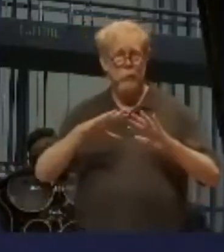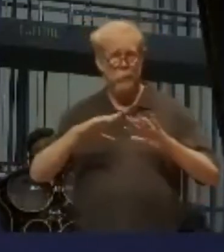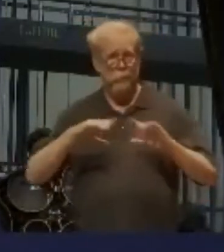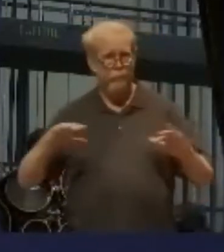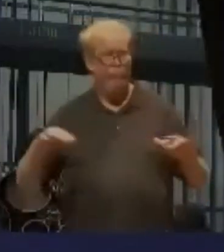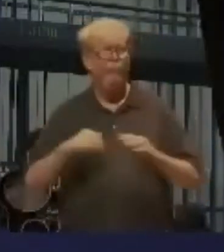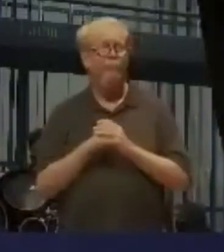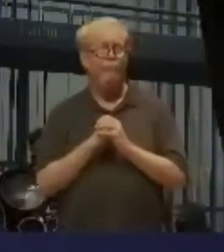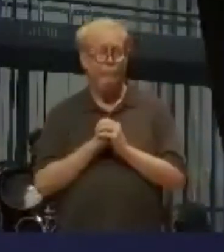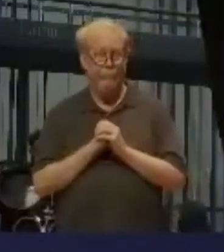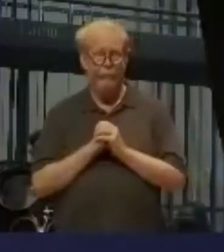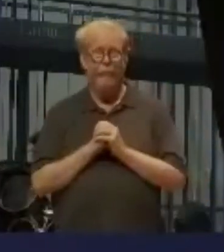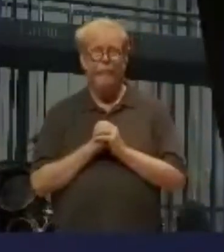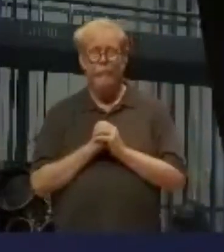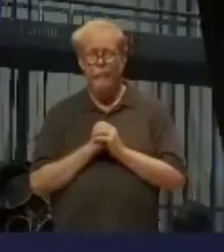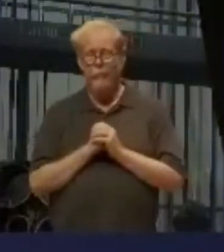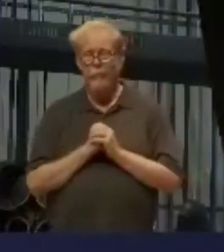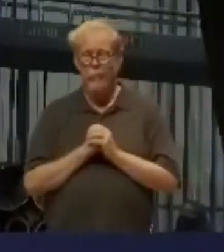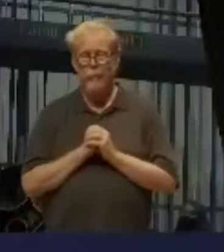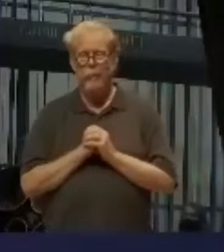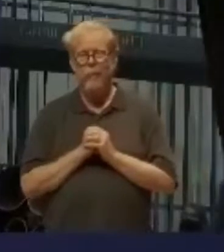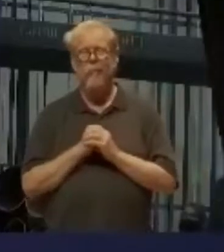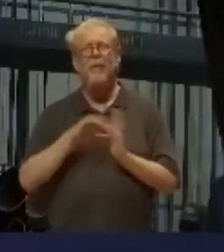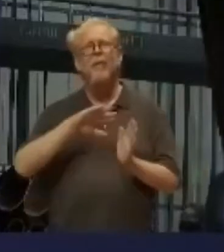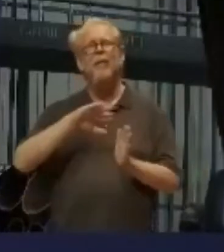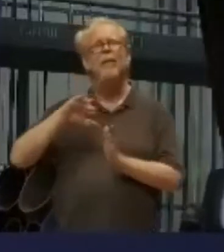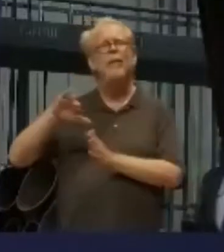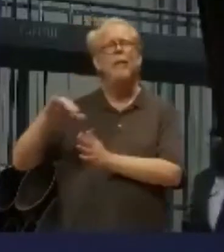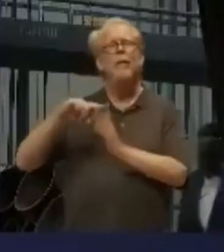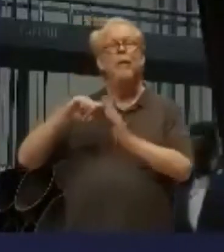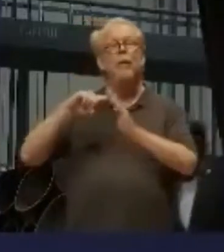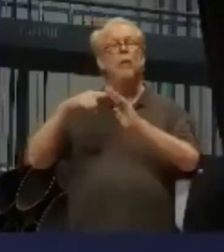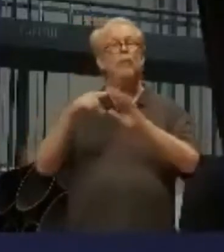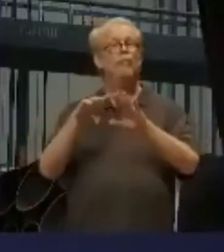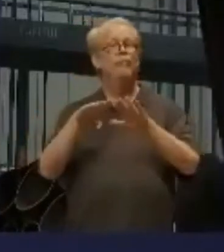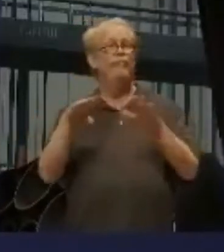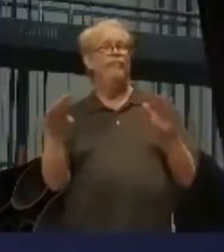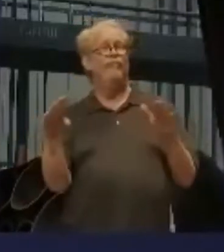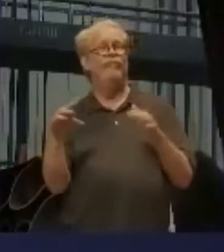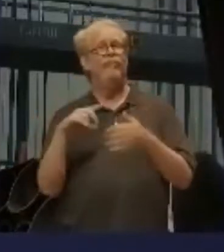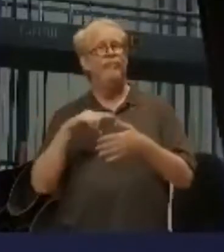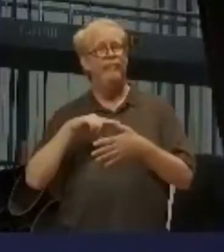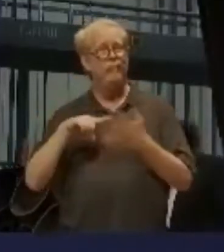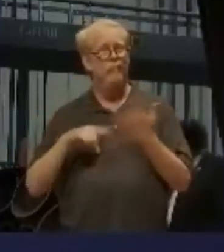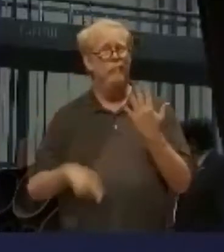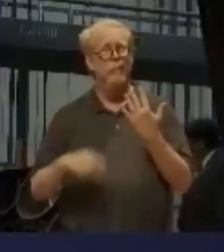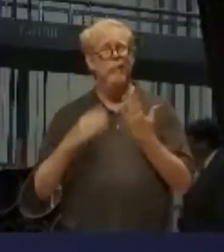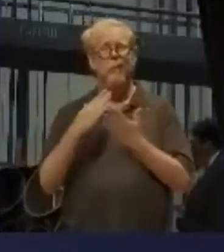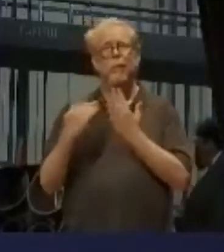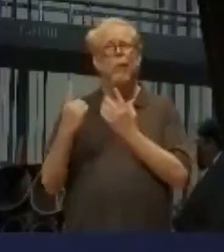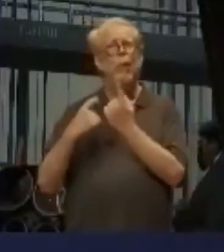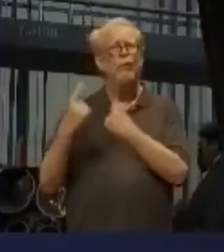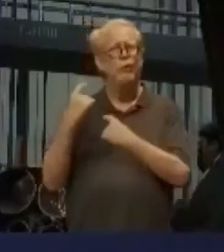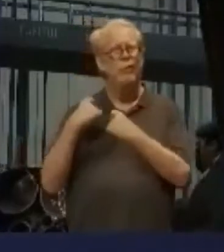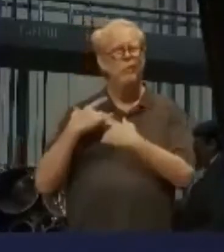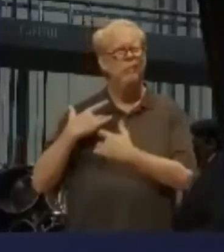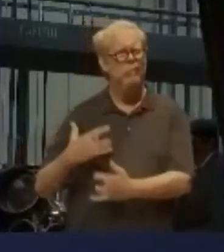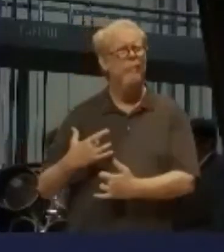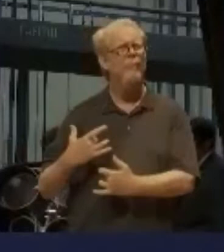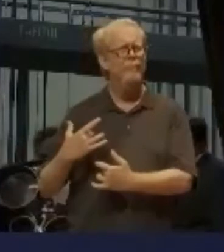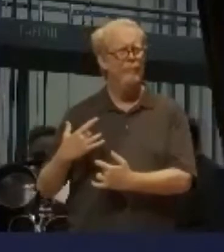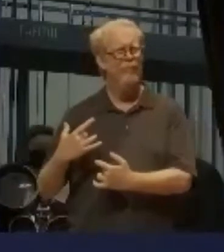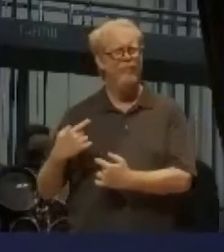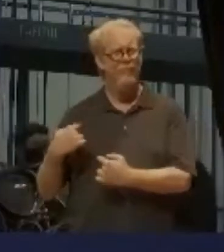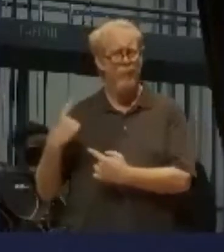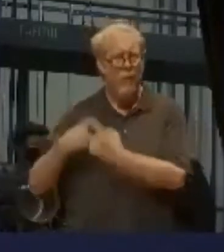personal y de los estudiantes. Es maravilloso. Y bueno, déjenme empezar con un par de cosas. Teníamos algunas preguntas que